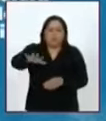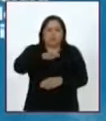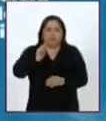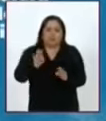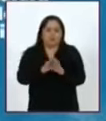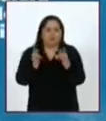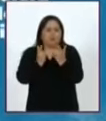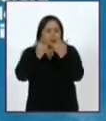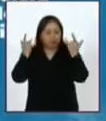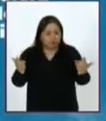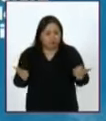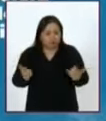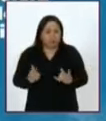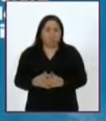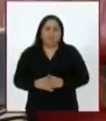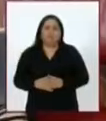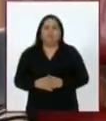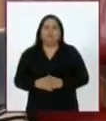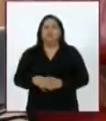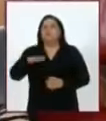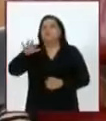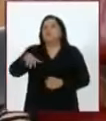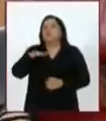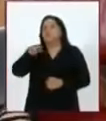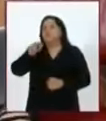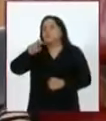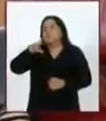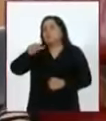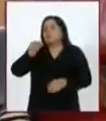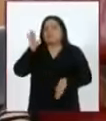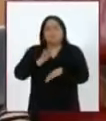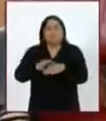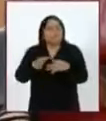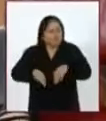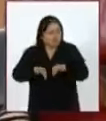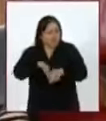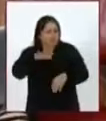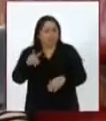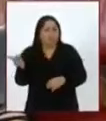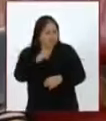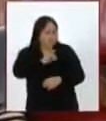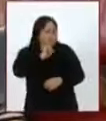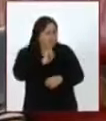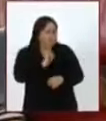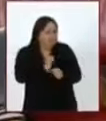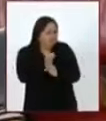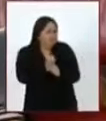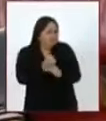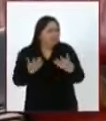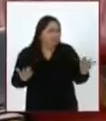historia. ¿Buscamos las novelas gráficas más relevantes? Claro, vamos a investigar.